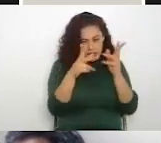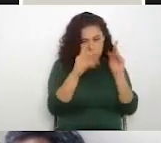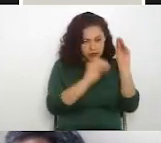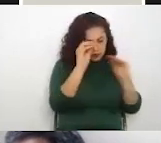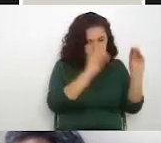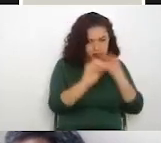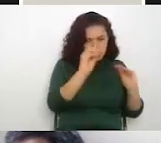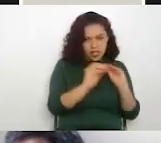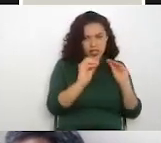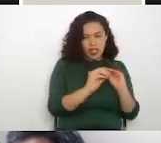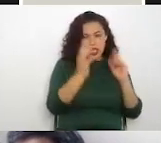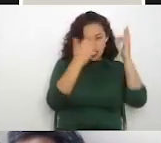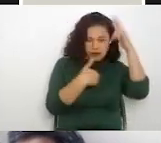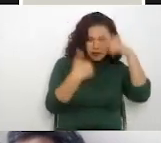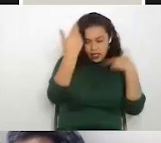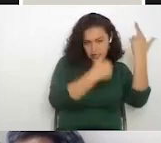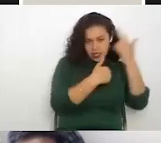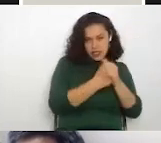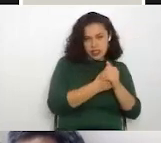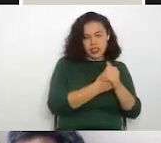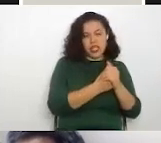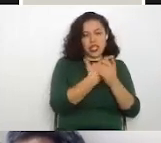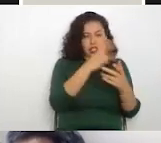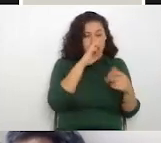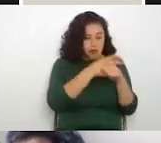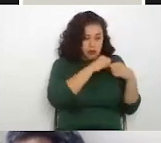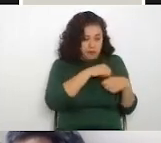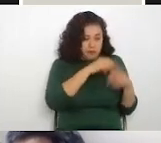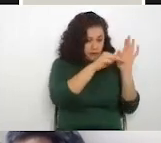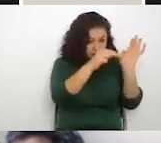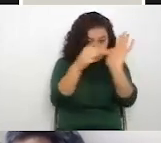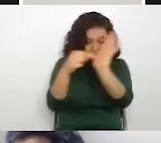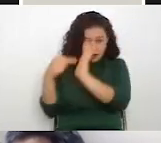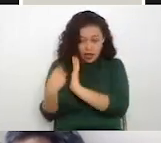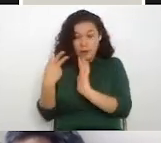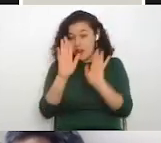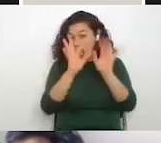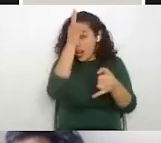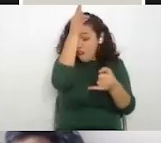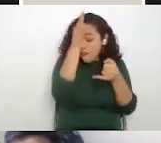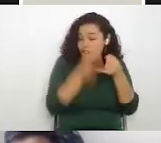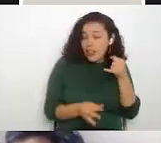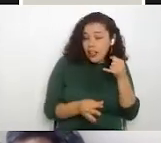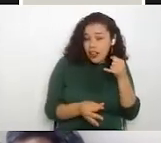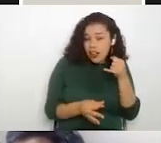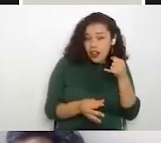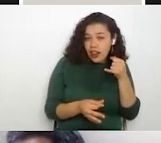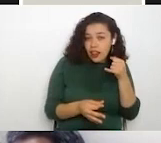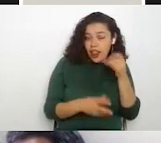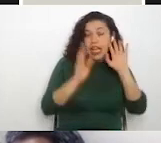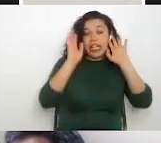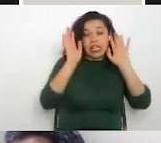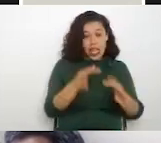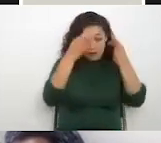digamos, el análisis que estuvo bajo su responsabilidad, pero finalmente el resultado